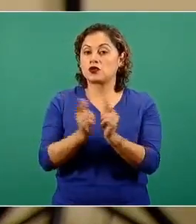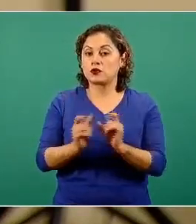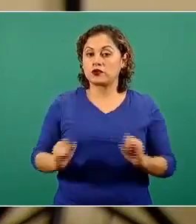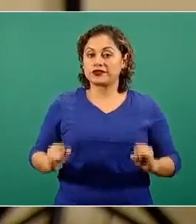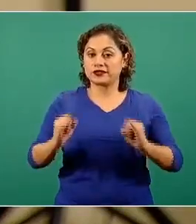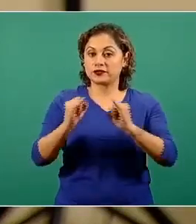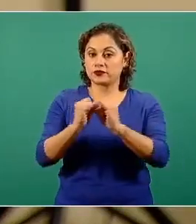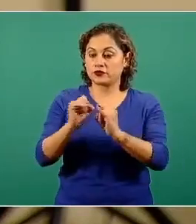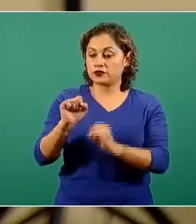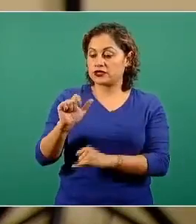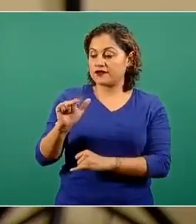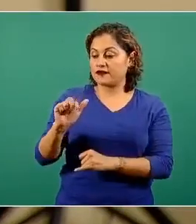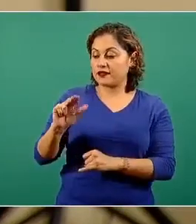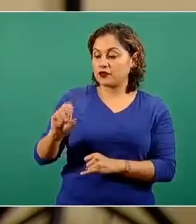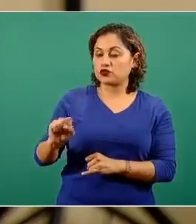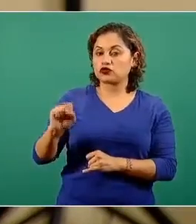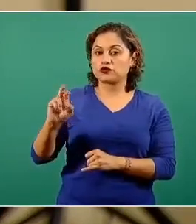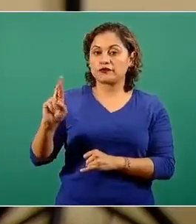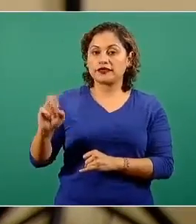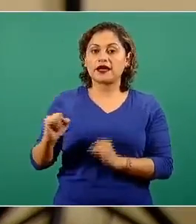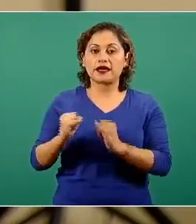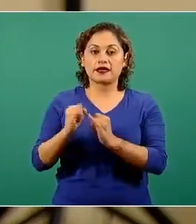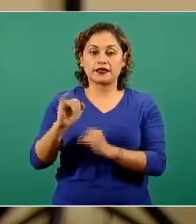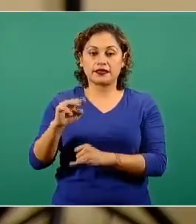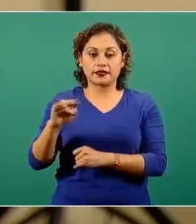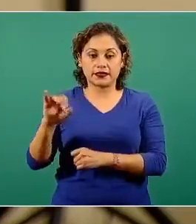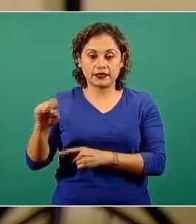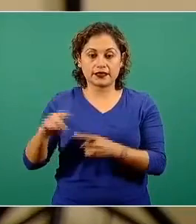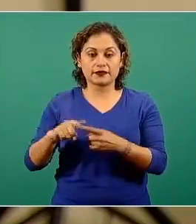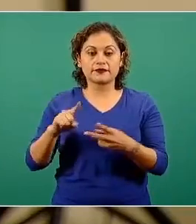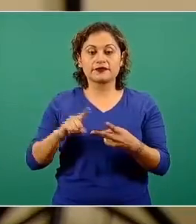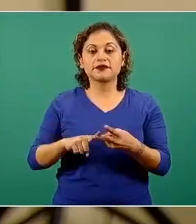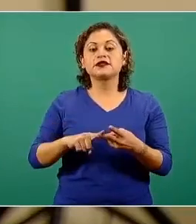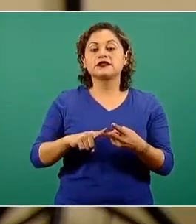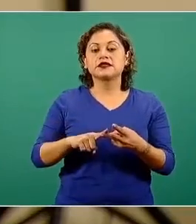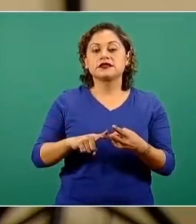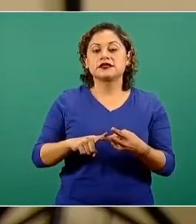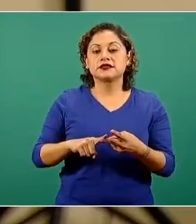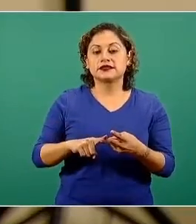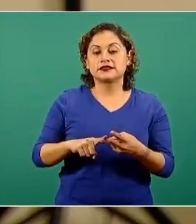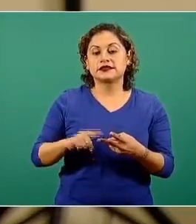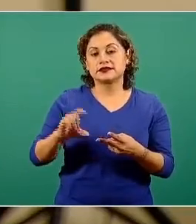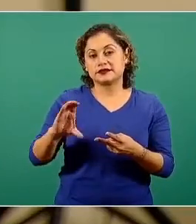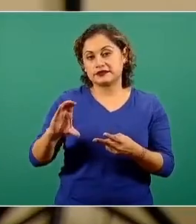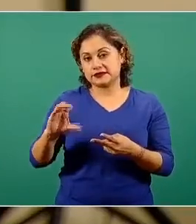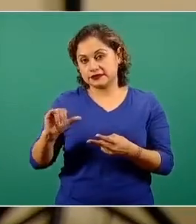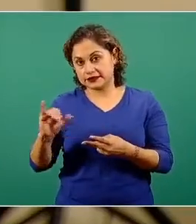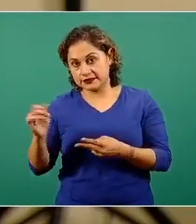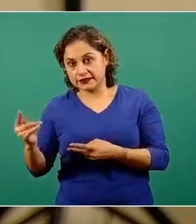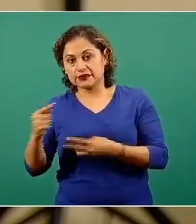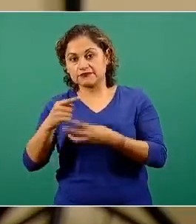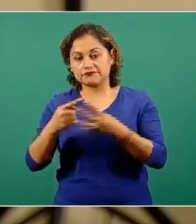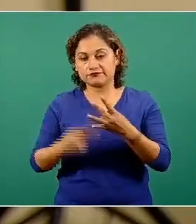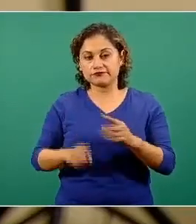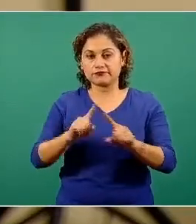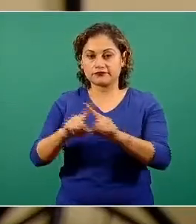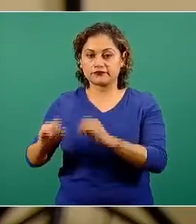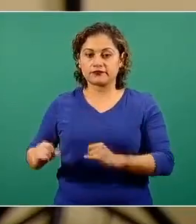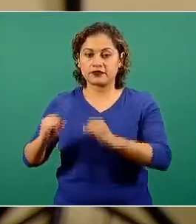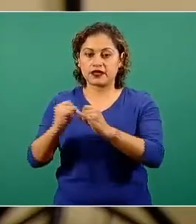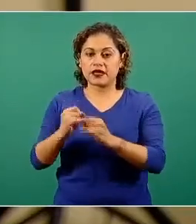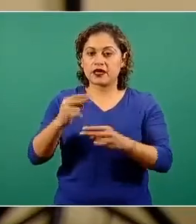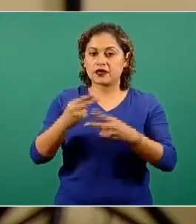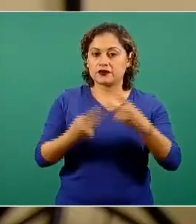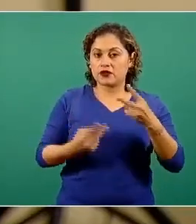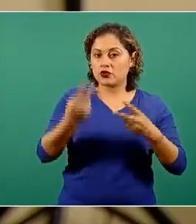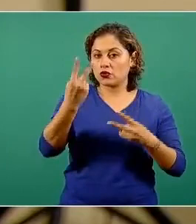del IMSS, de la Secretaría de Salud de la ciudad y de la Secretaría de Educación y Tecnología de la ciudad, el uso de la ivermectina y la